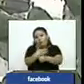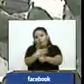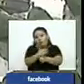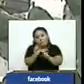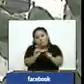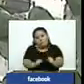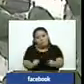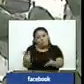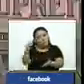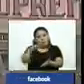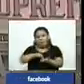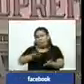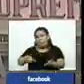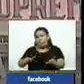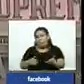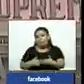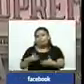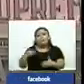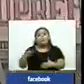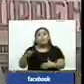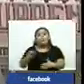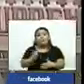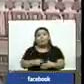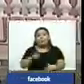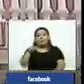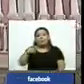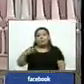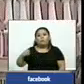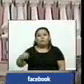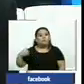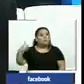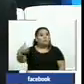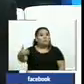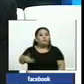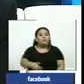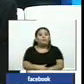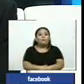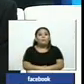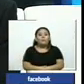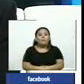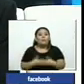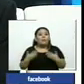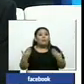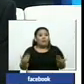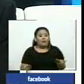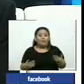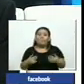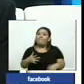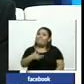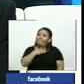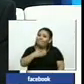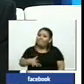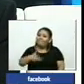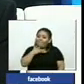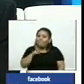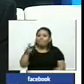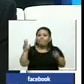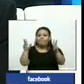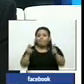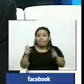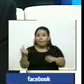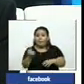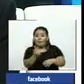política podrá volverse a utilizar durante los siguientes 10 años. Condiciones difíciles denuncian cientos de